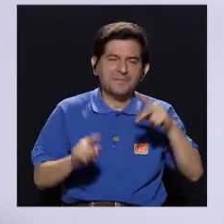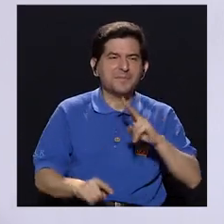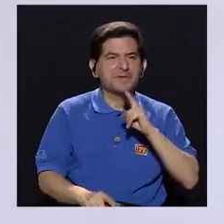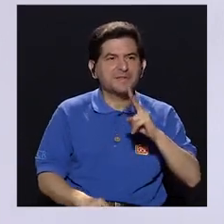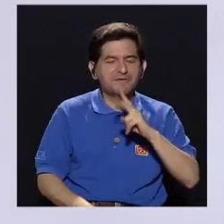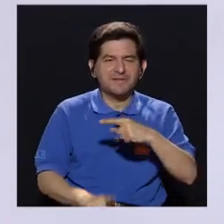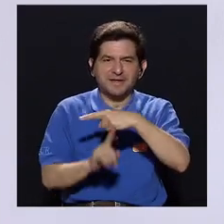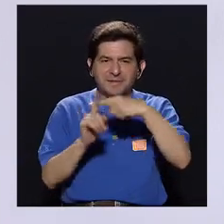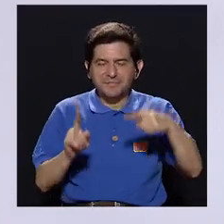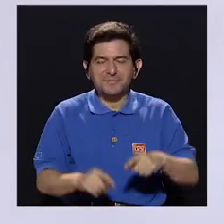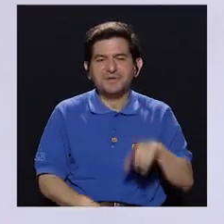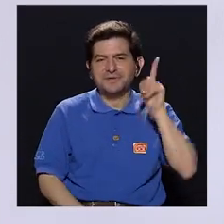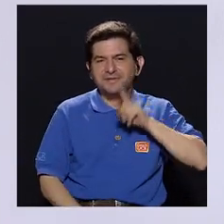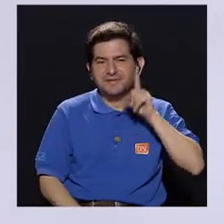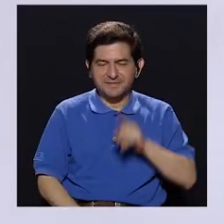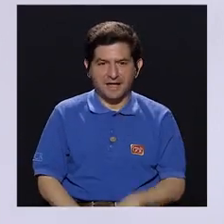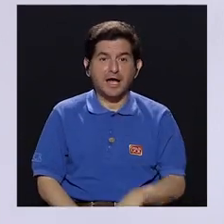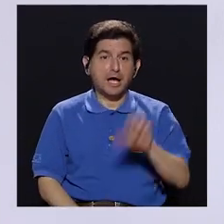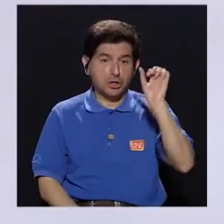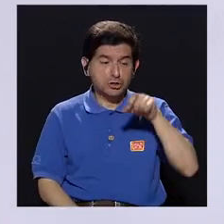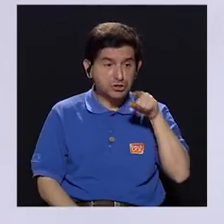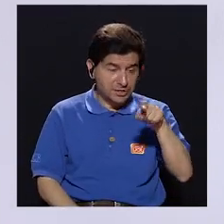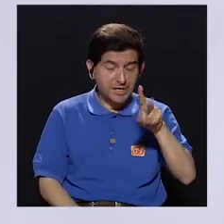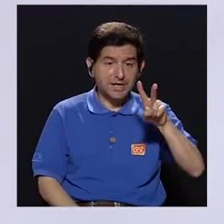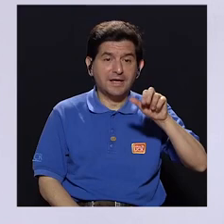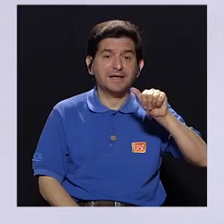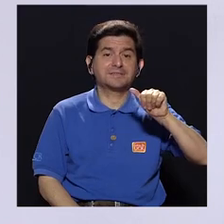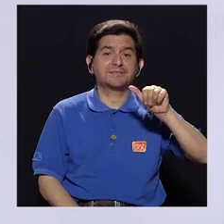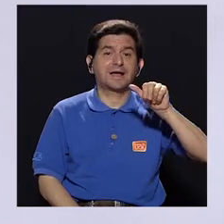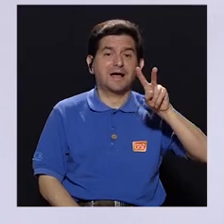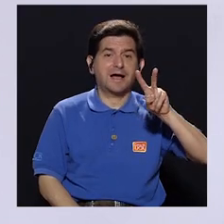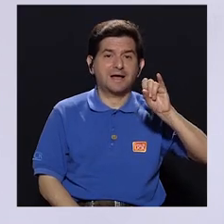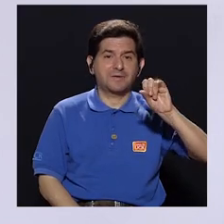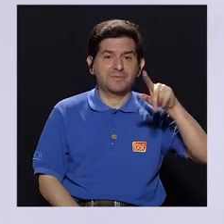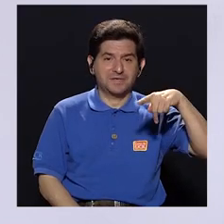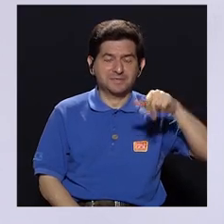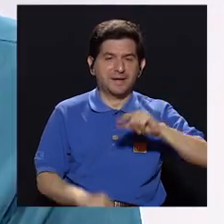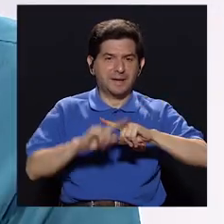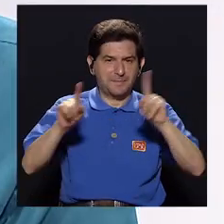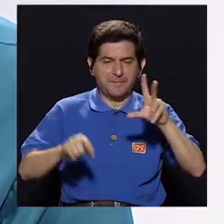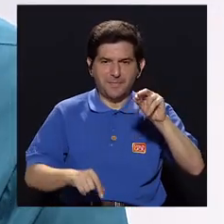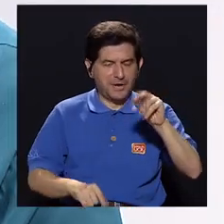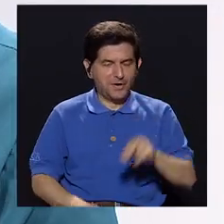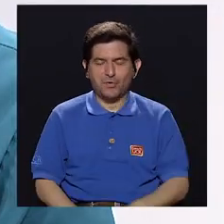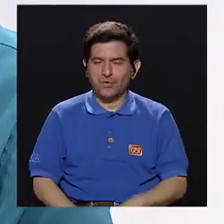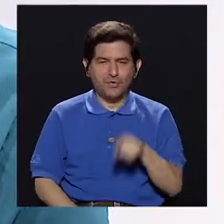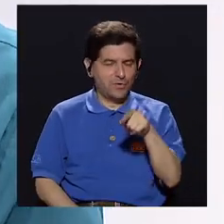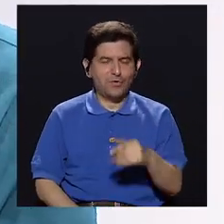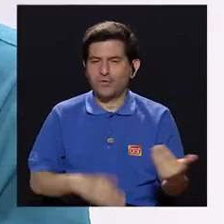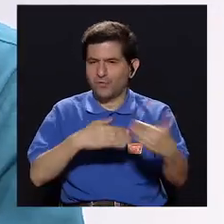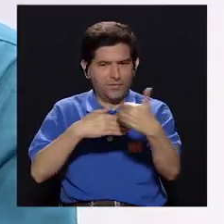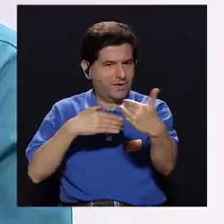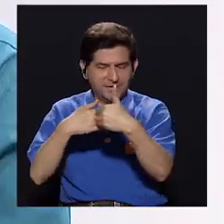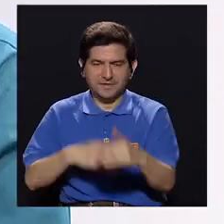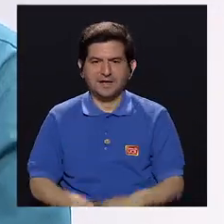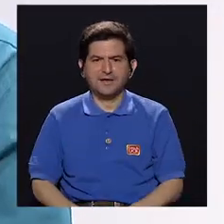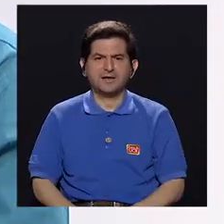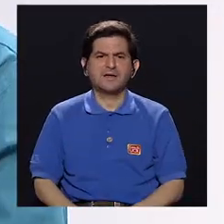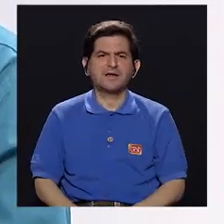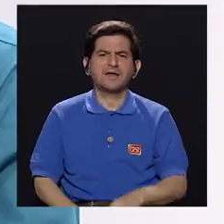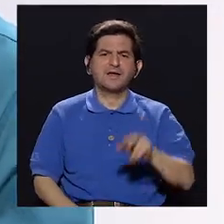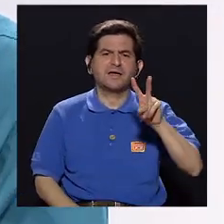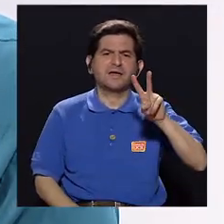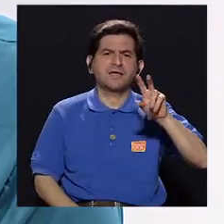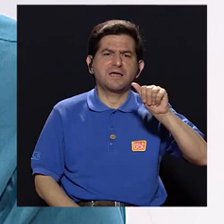mitad cierto y Mitad falso o sea si era la si es la Cazadora pero no es porque las caza Qué interesante ya casi se nos va el tiempo